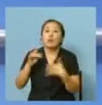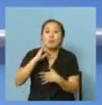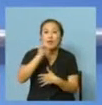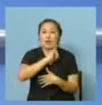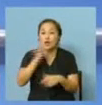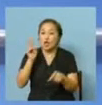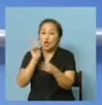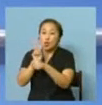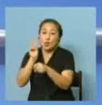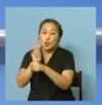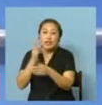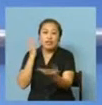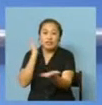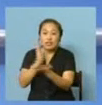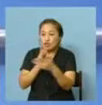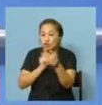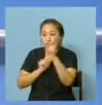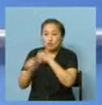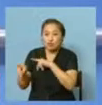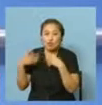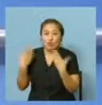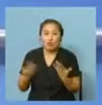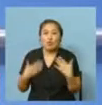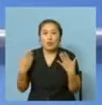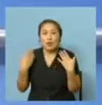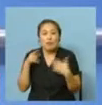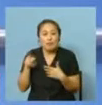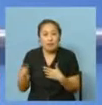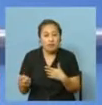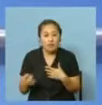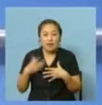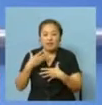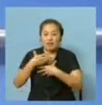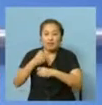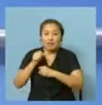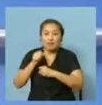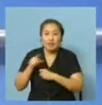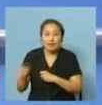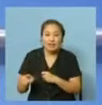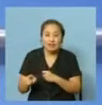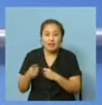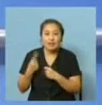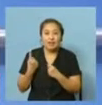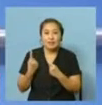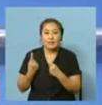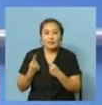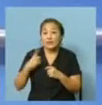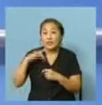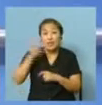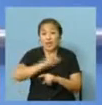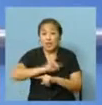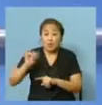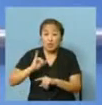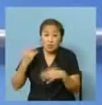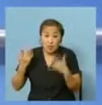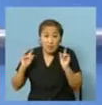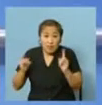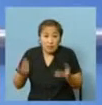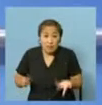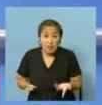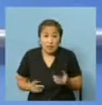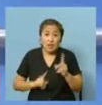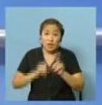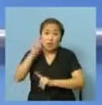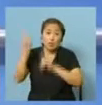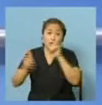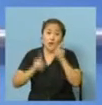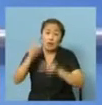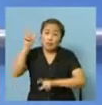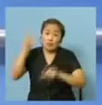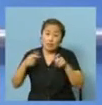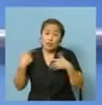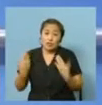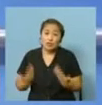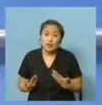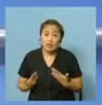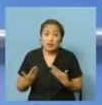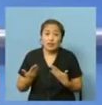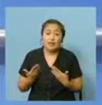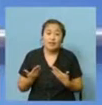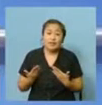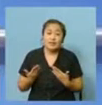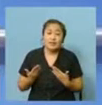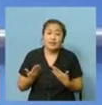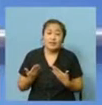proteger sus derechos para poder defender y denunciar por ahí pasa de que el consumidor